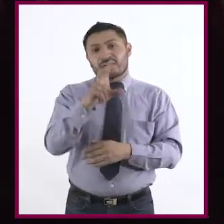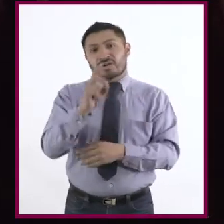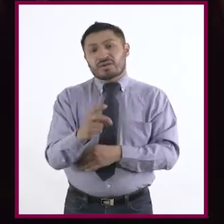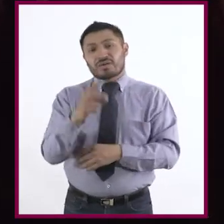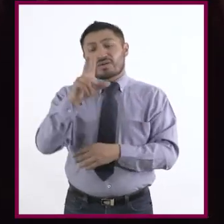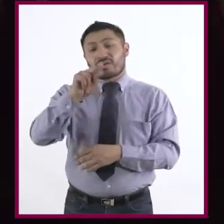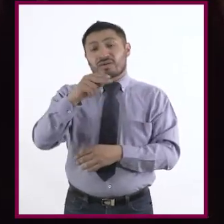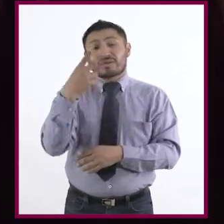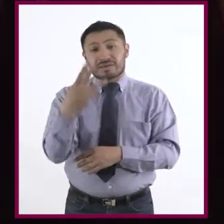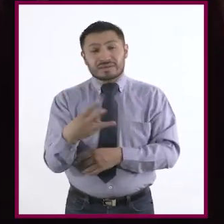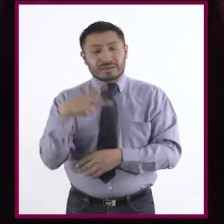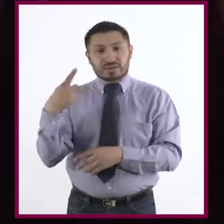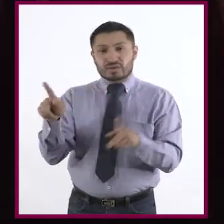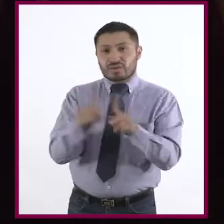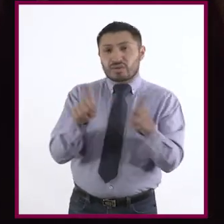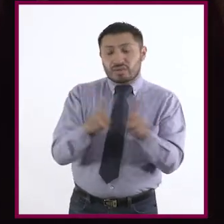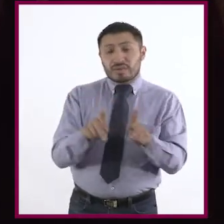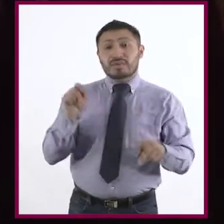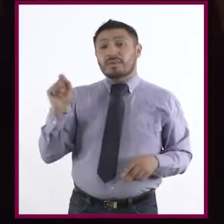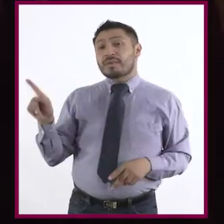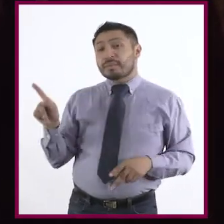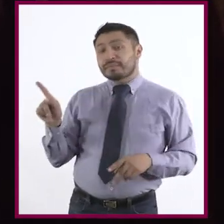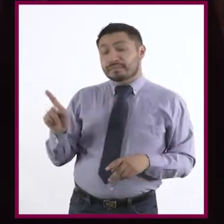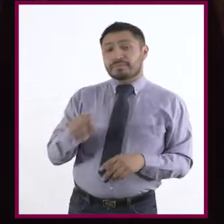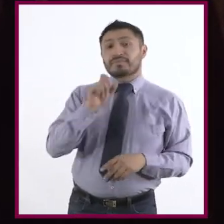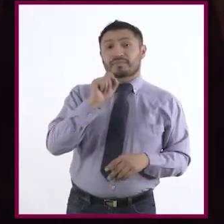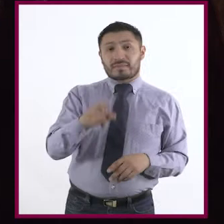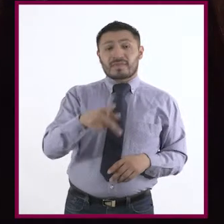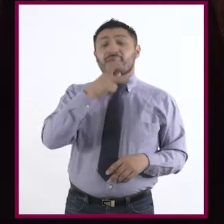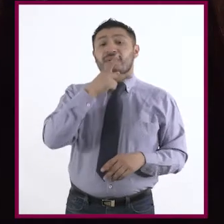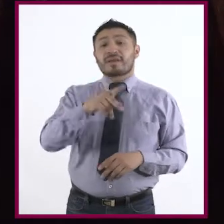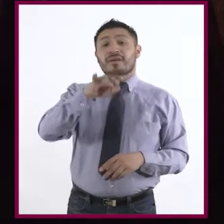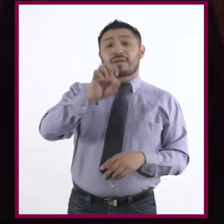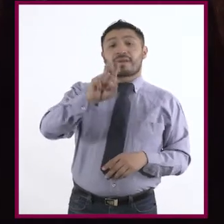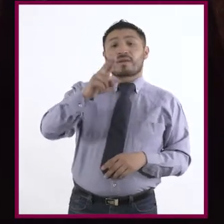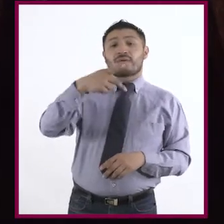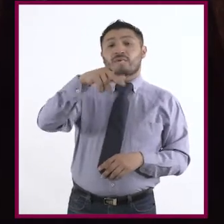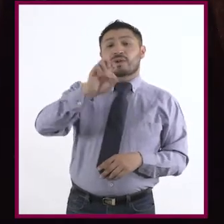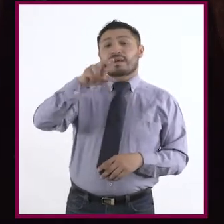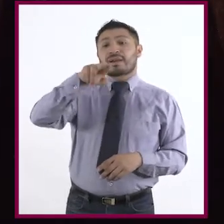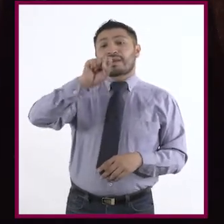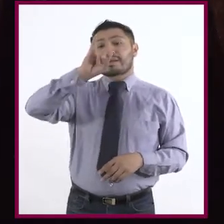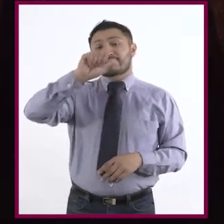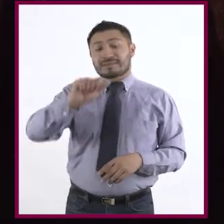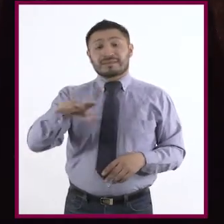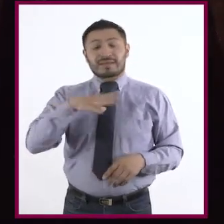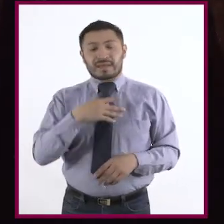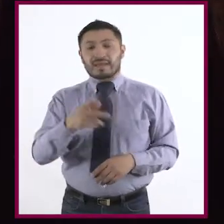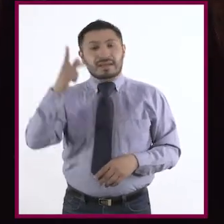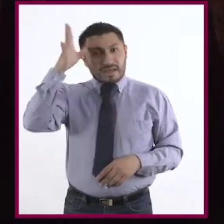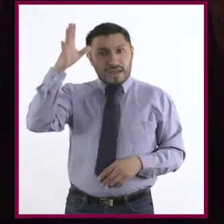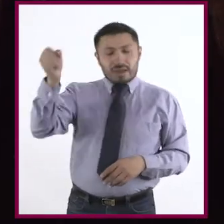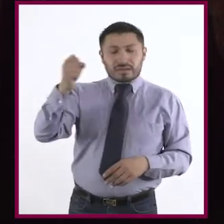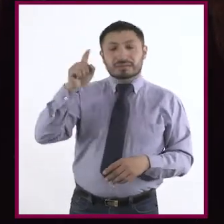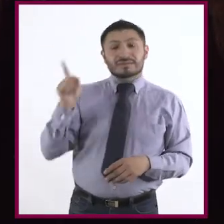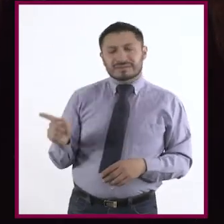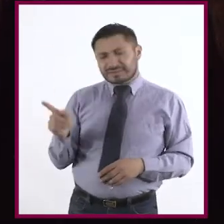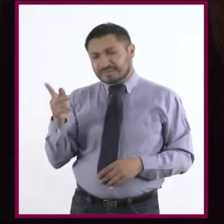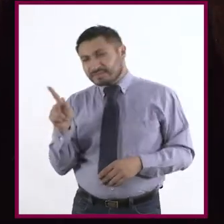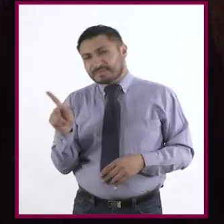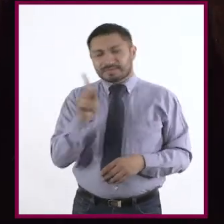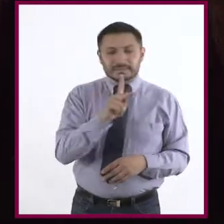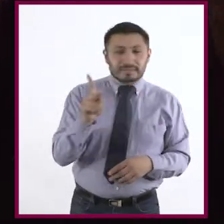el también naturalista Francis Galton, acuñó el término eugenesia. Retomando algunos conceptos